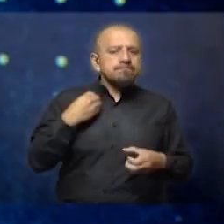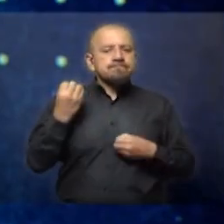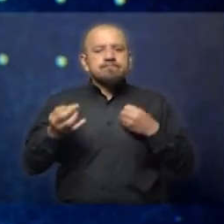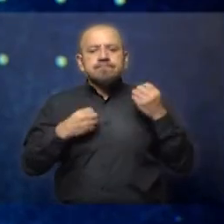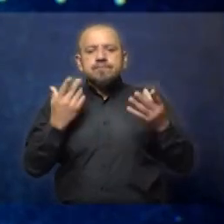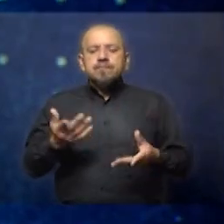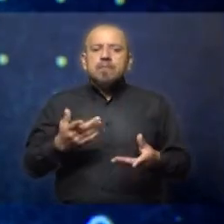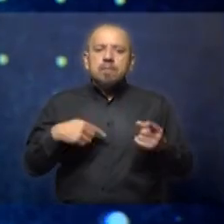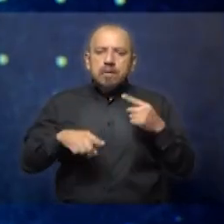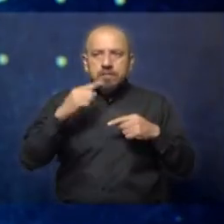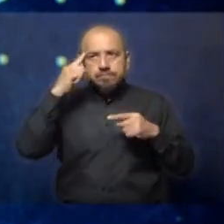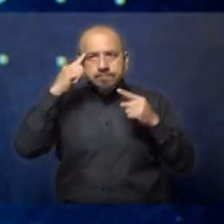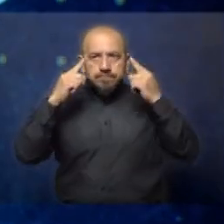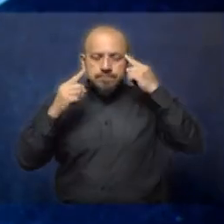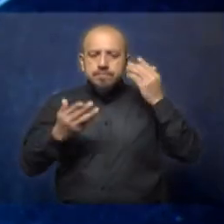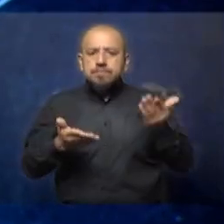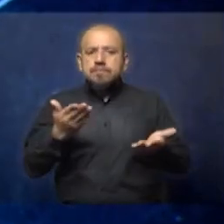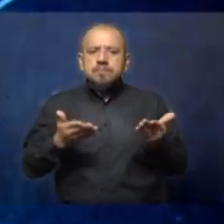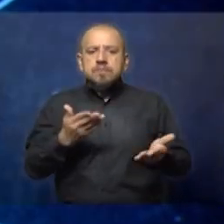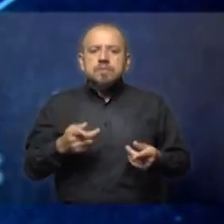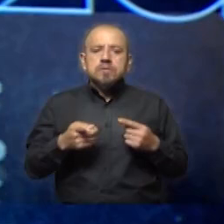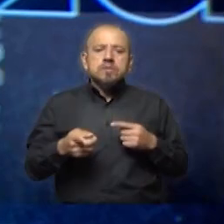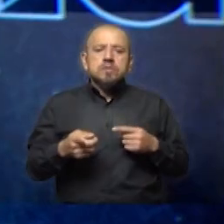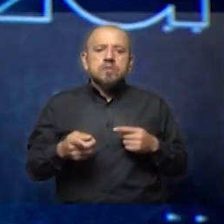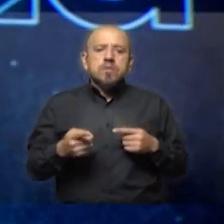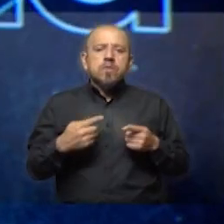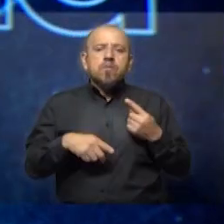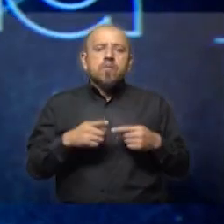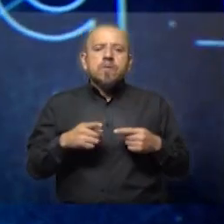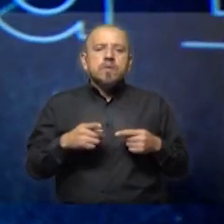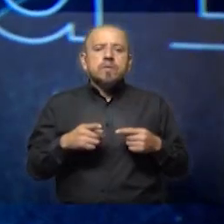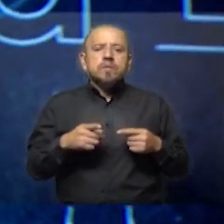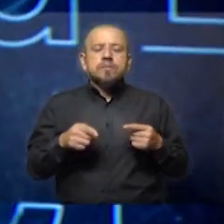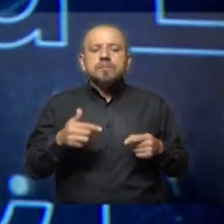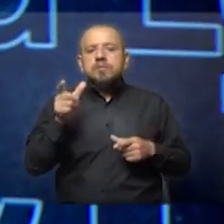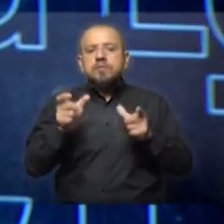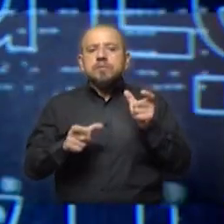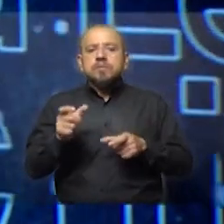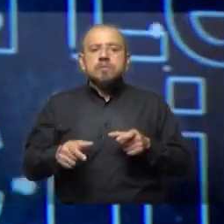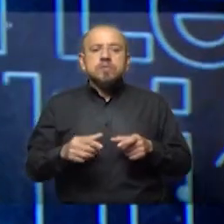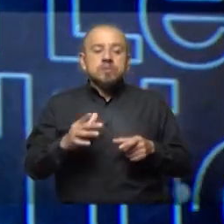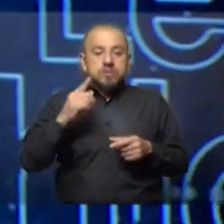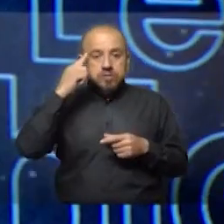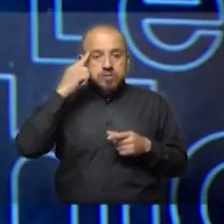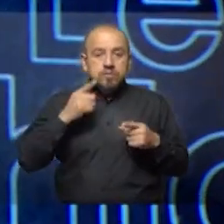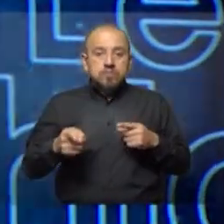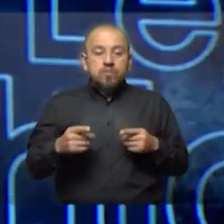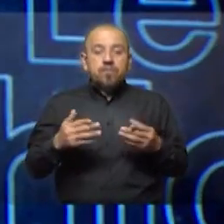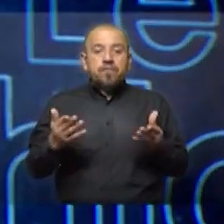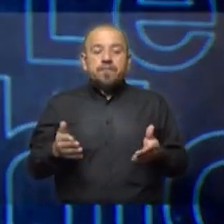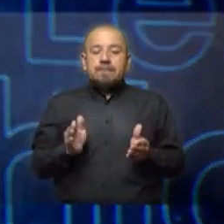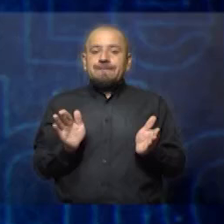al análisis no me había pasado de encontrar esta persona que entiende que eso lo